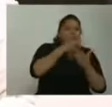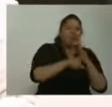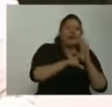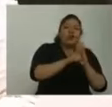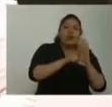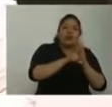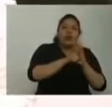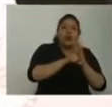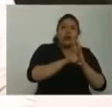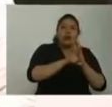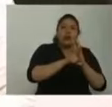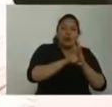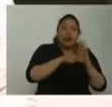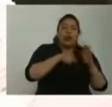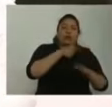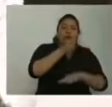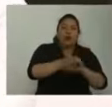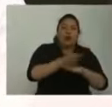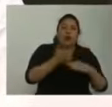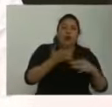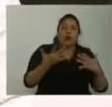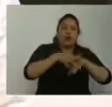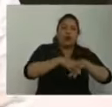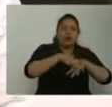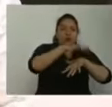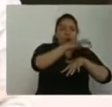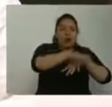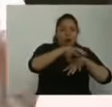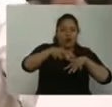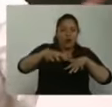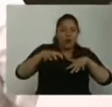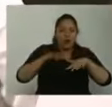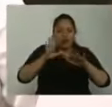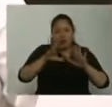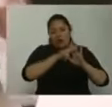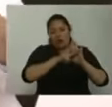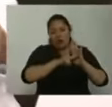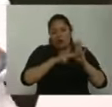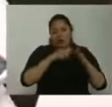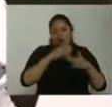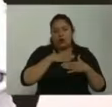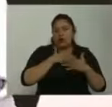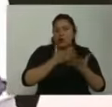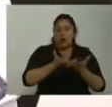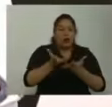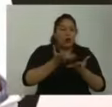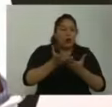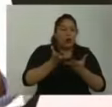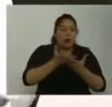la facultad es a la comisión intersectorial de definir la política. Yo sugeriría que mejor se